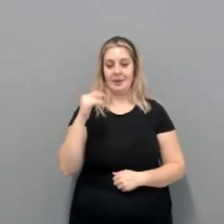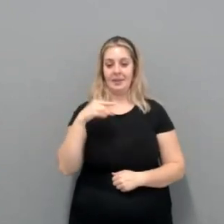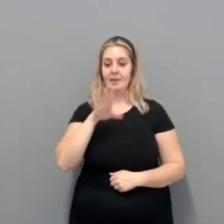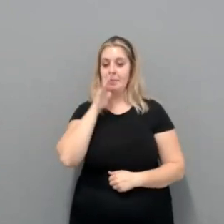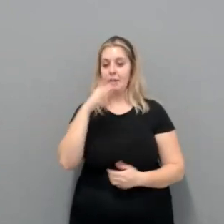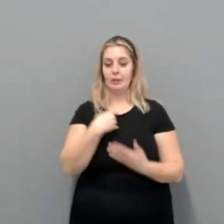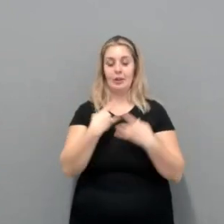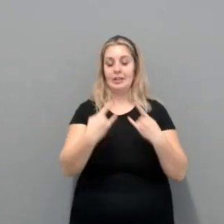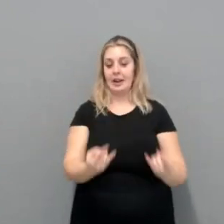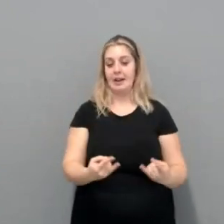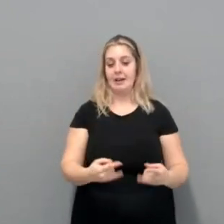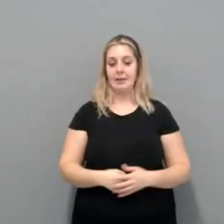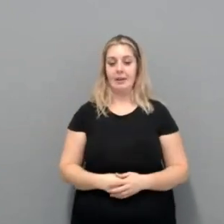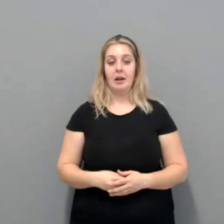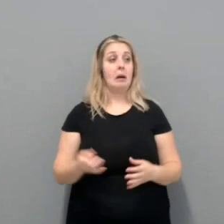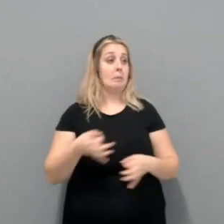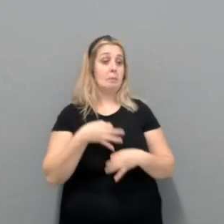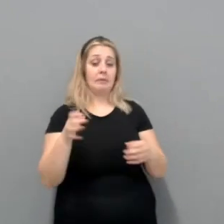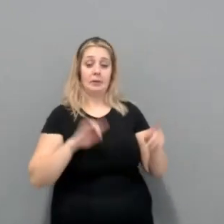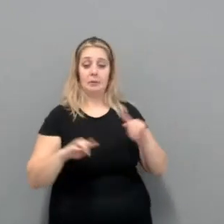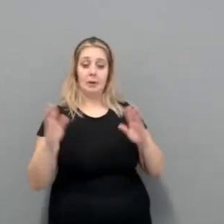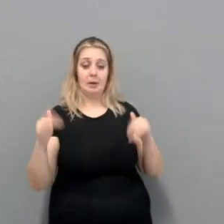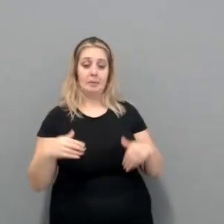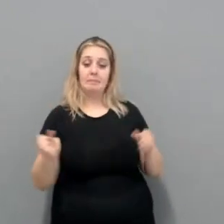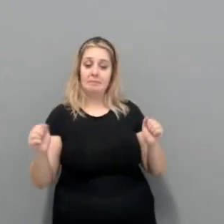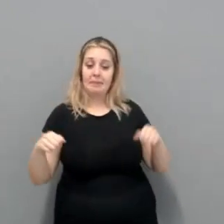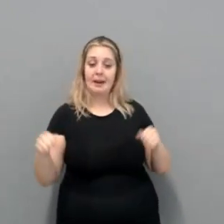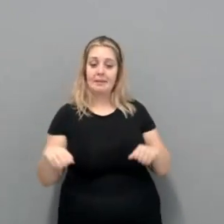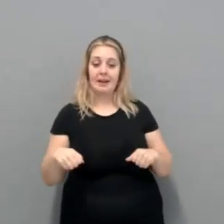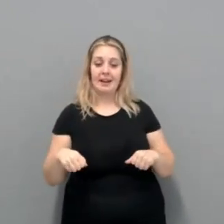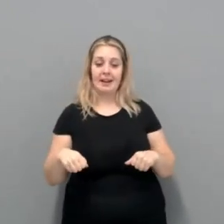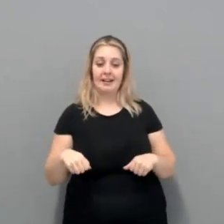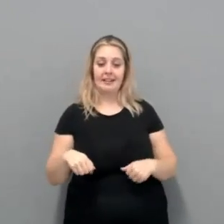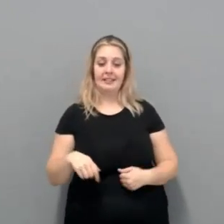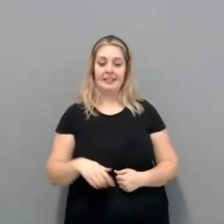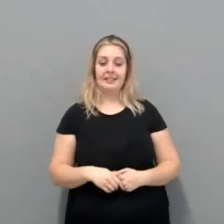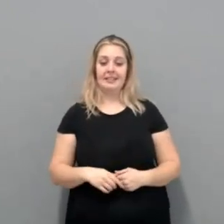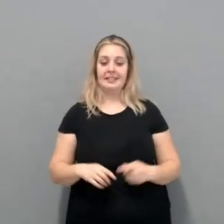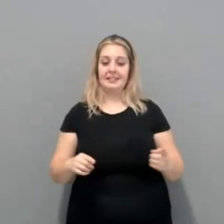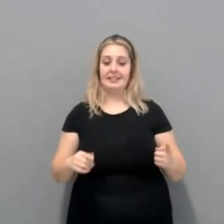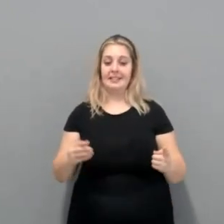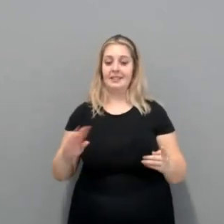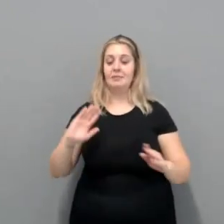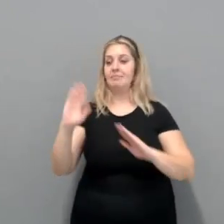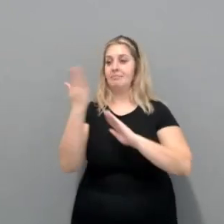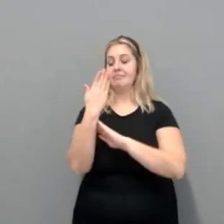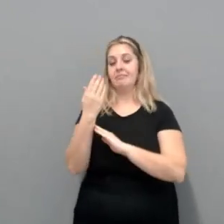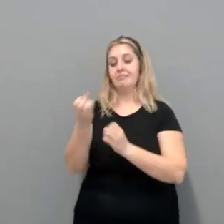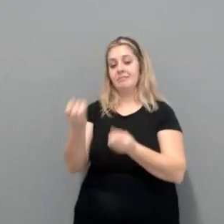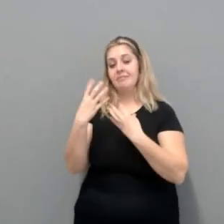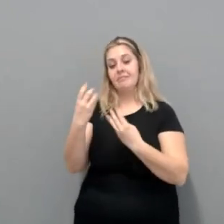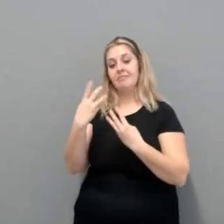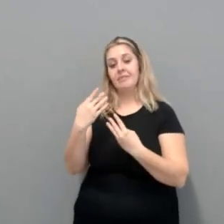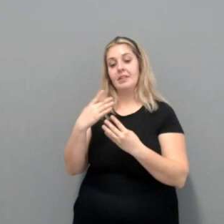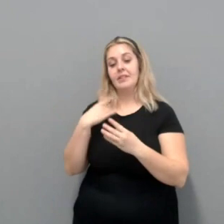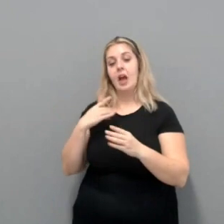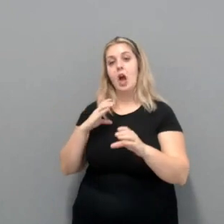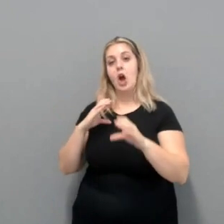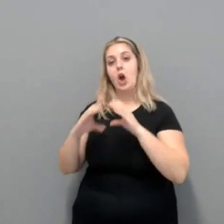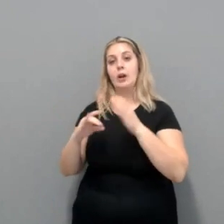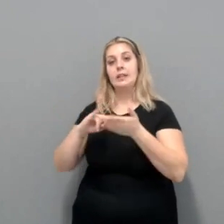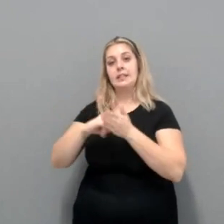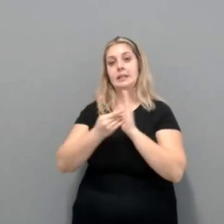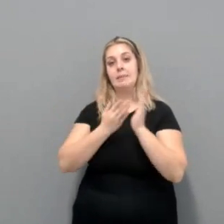todos enamorados, o sea, es genial. Es increíble, vale. Y nos vas a mostrar de primera mano cómo es comunicarse con un